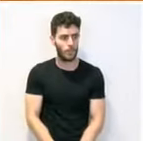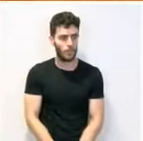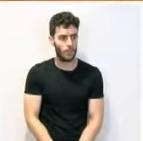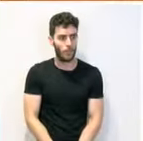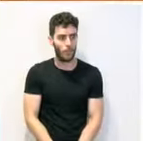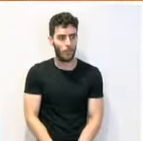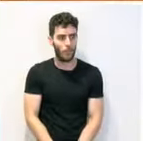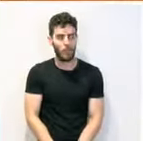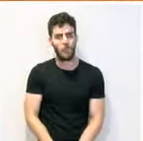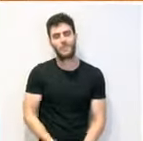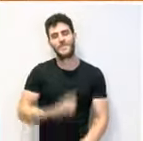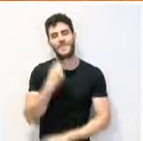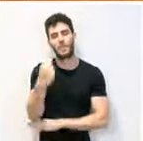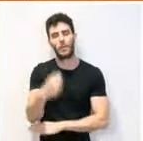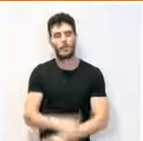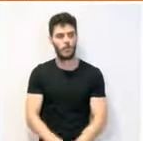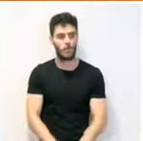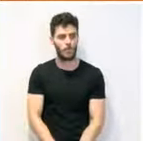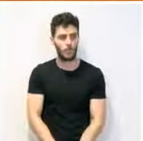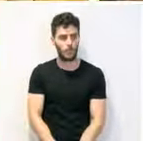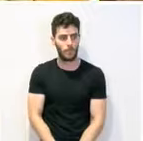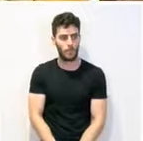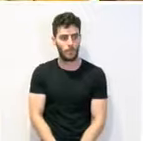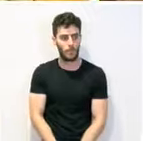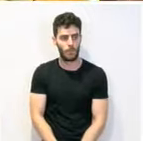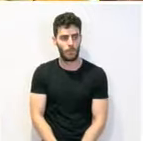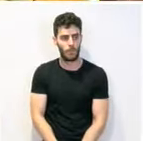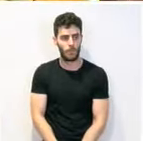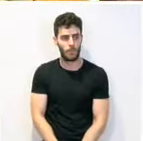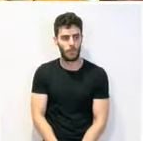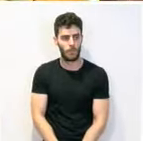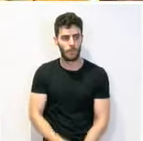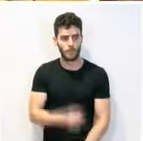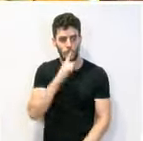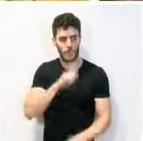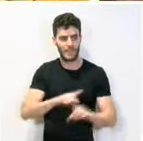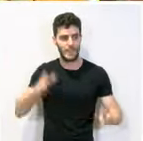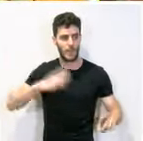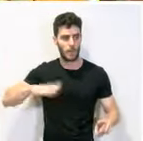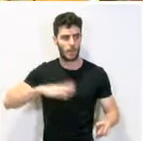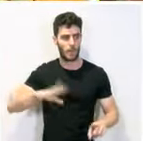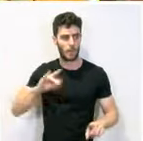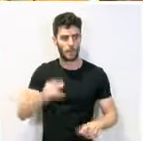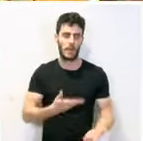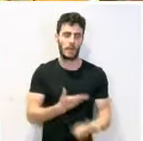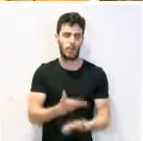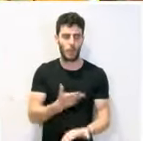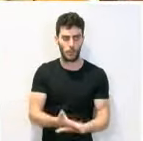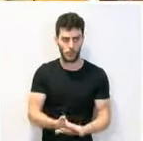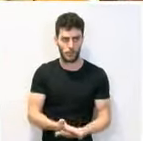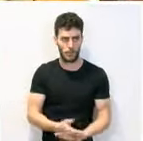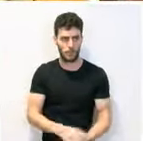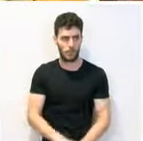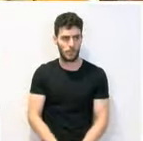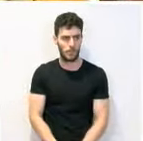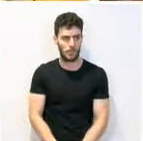está a favor. Sí, la propuesta, silencio. La propuesta se la